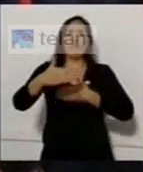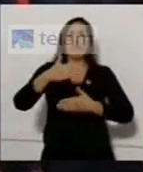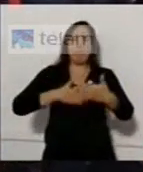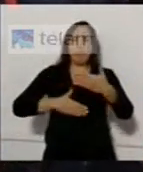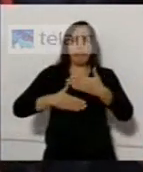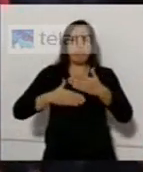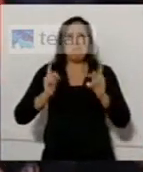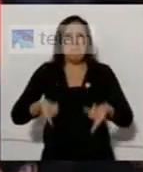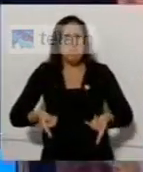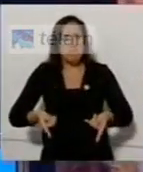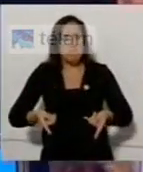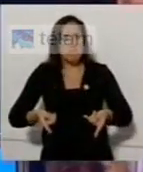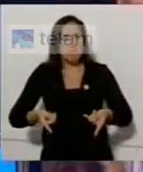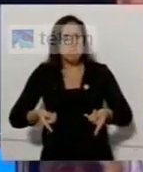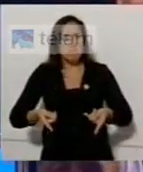y también